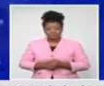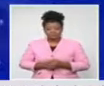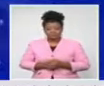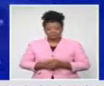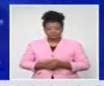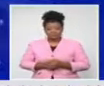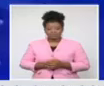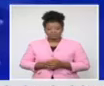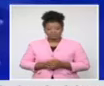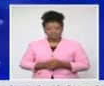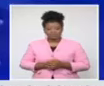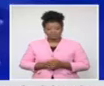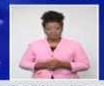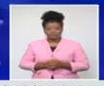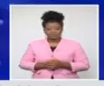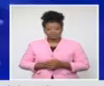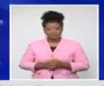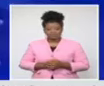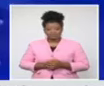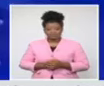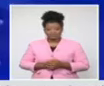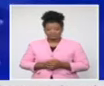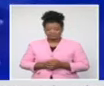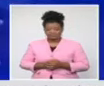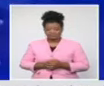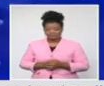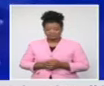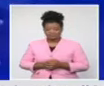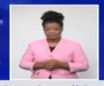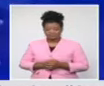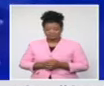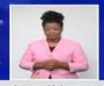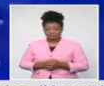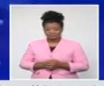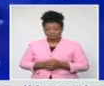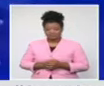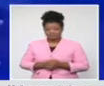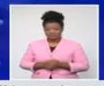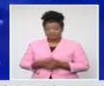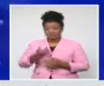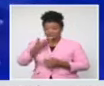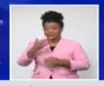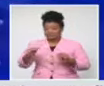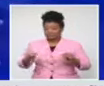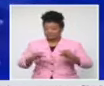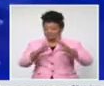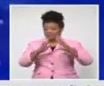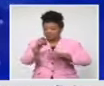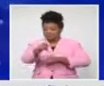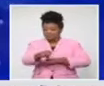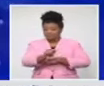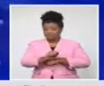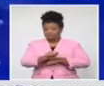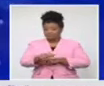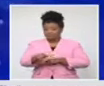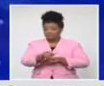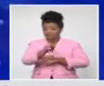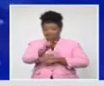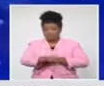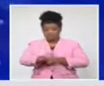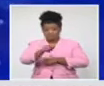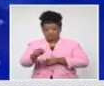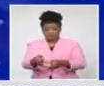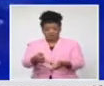buenos días, bienvenido. Buenos días, Gisela, a ti, a todas las personas que hacen posible la transmisión,